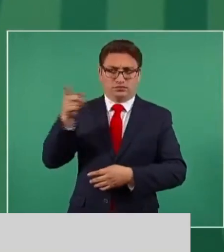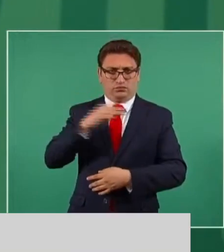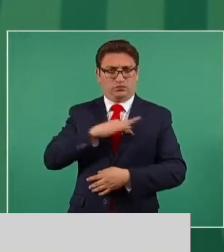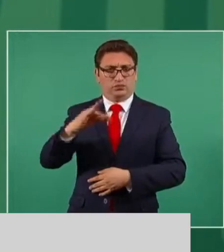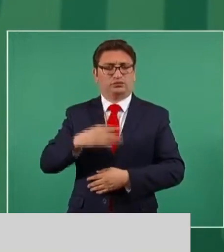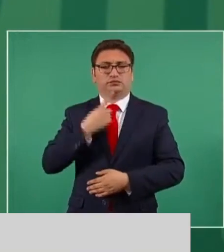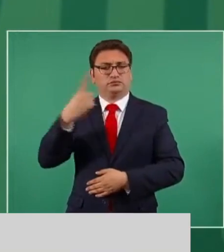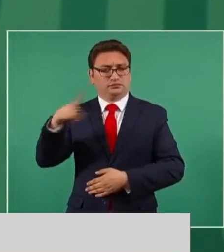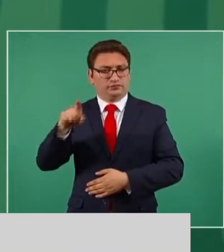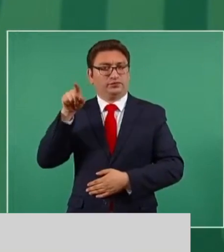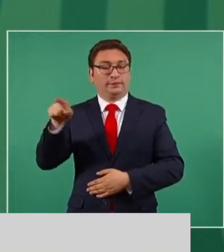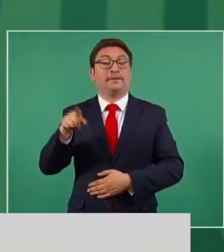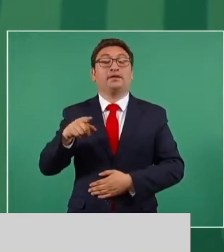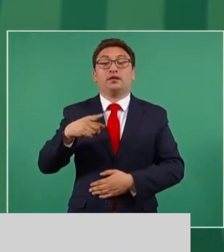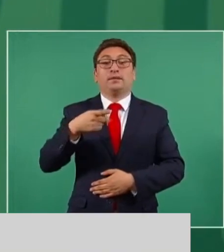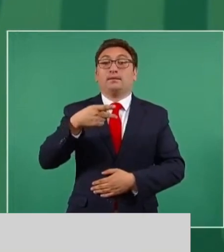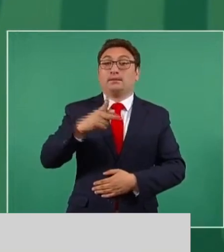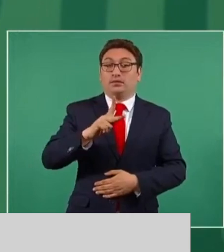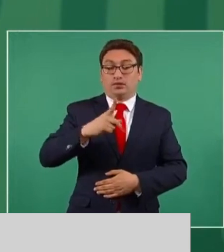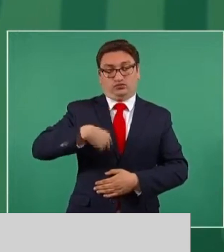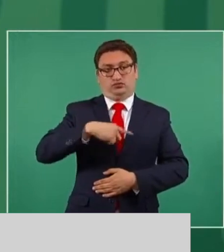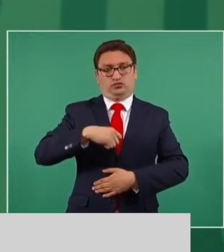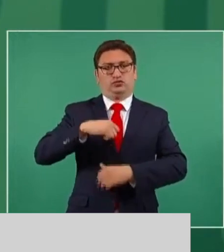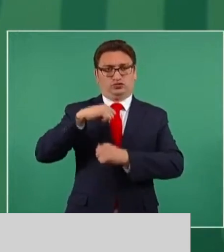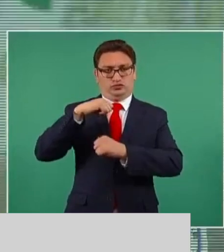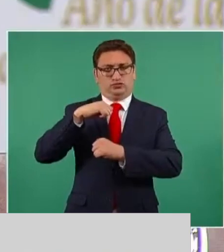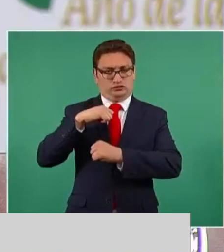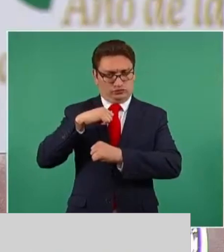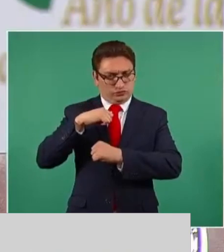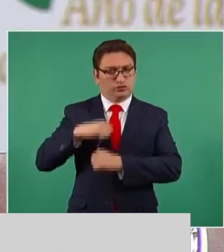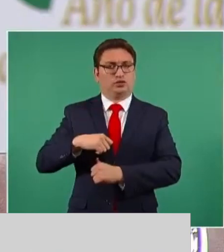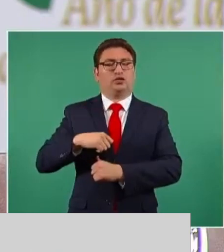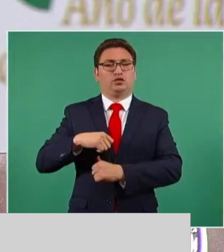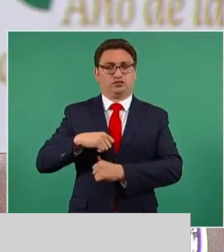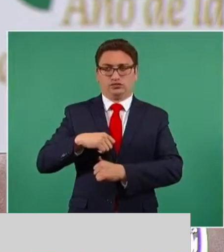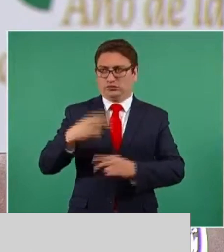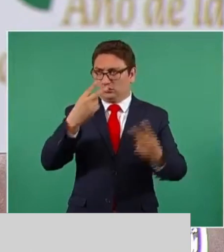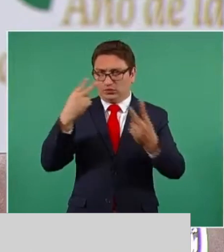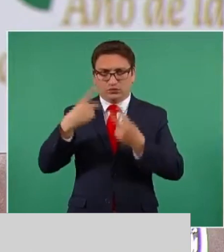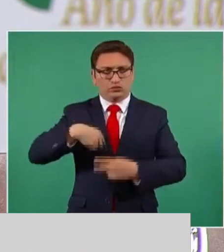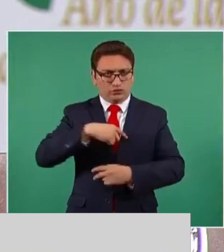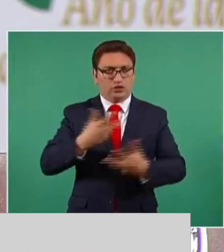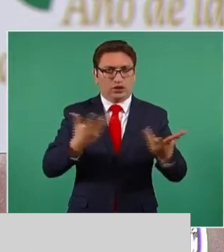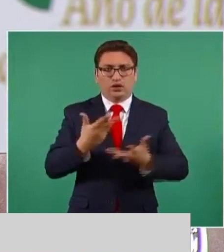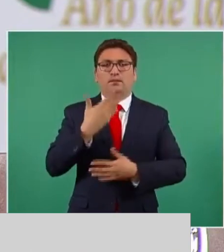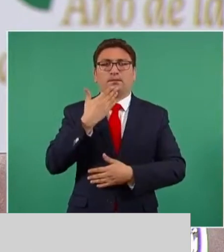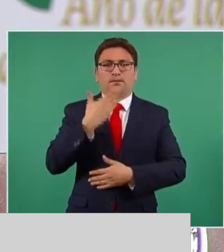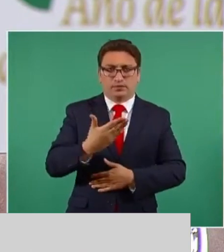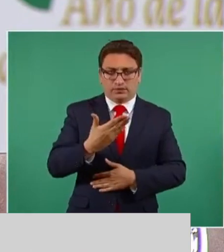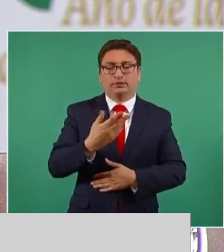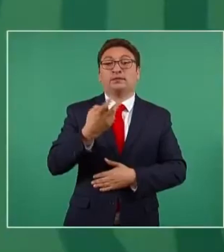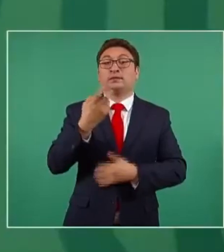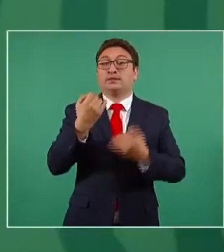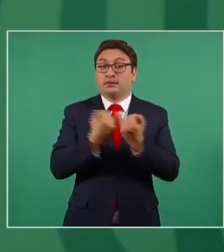Obrador, volvió a criticar a la clase media al decir que el sector social sí debe buscar superarse, pero no aspirar a ser